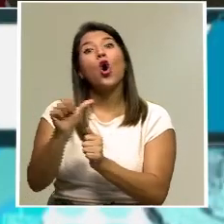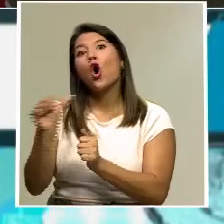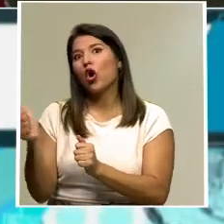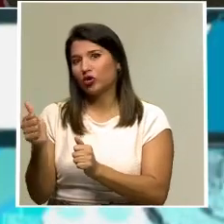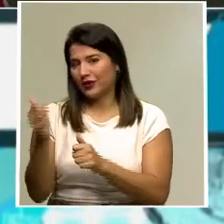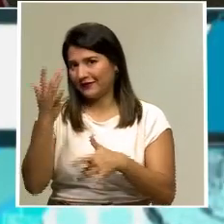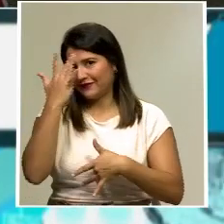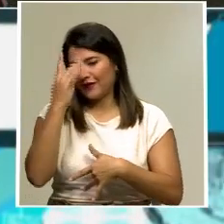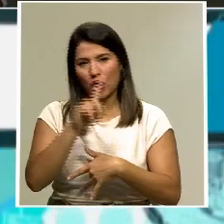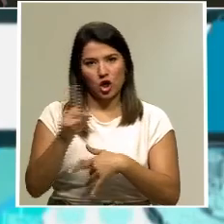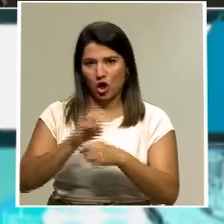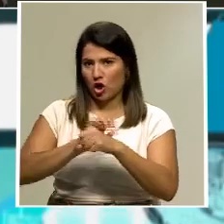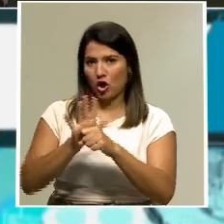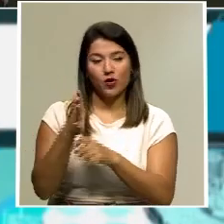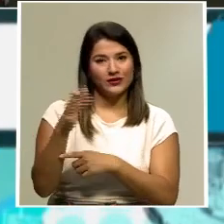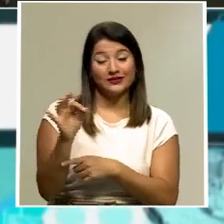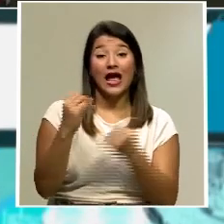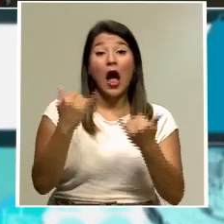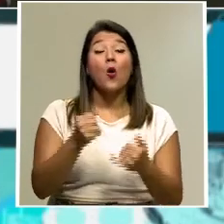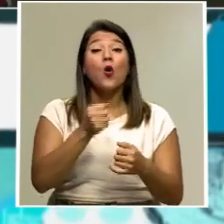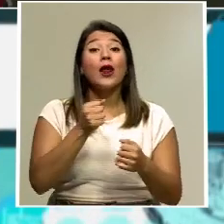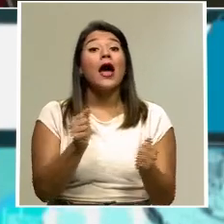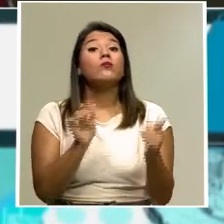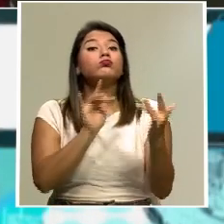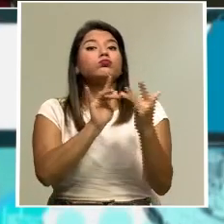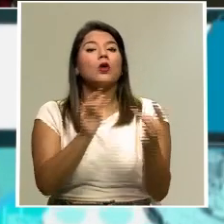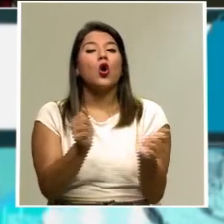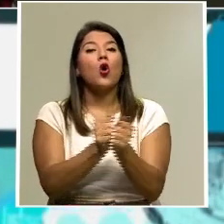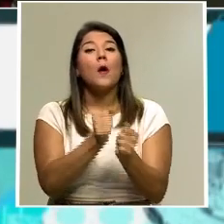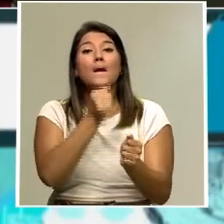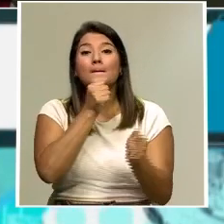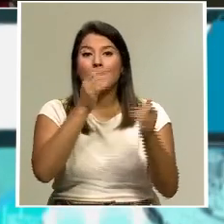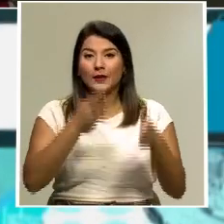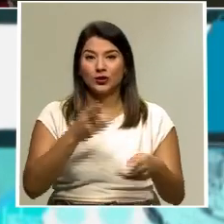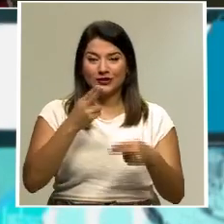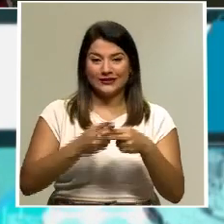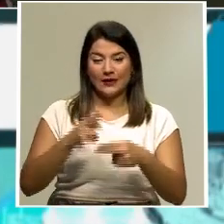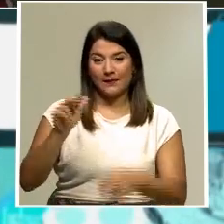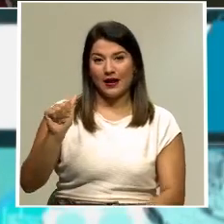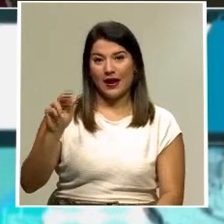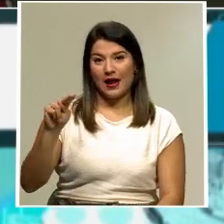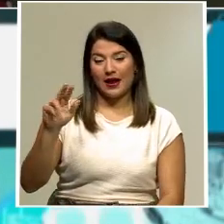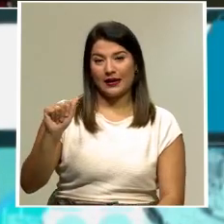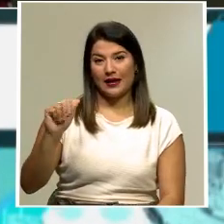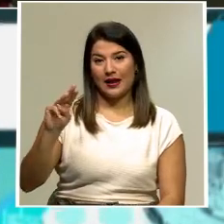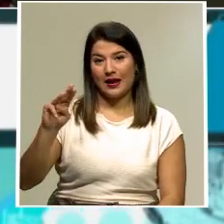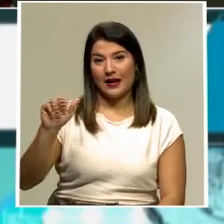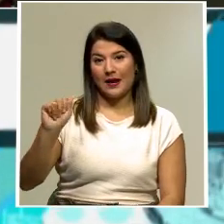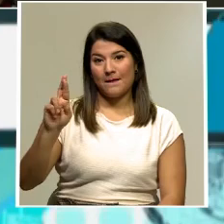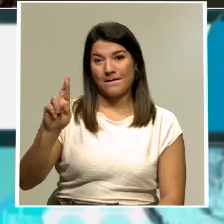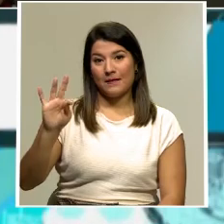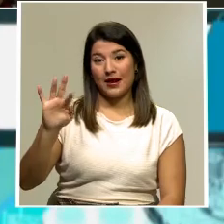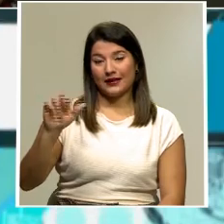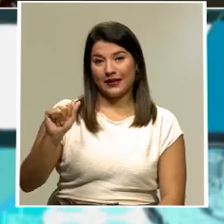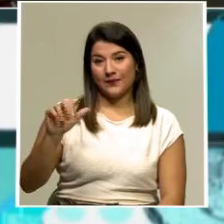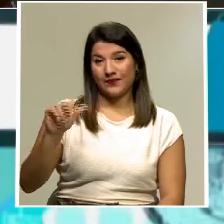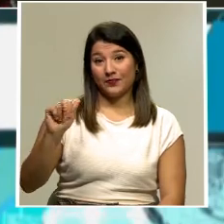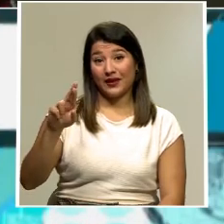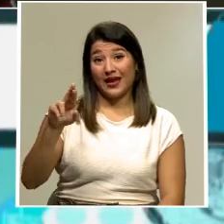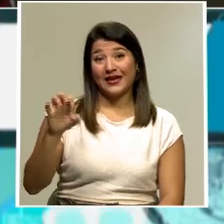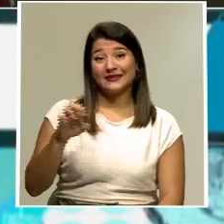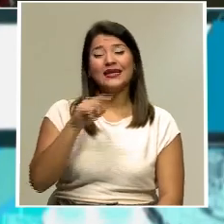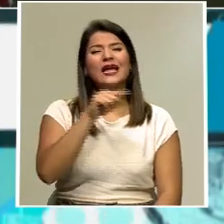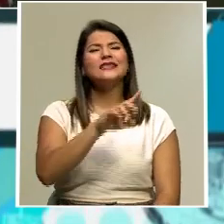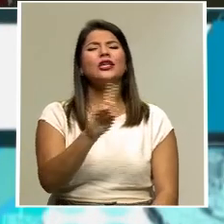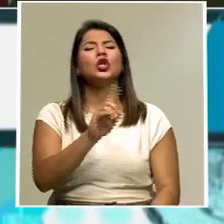un pase en vivo con la periodista Ana Marta Arce, quien está en el Hospital San Rafael de Alajuela y desde allí nos